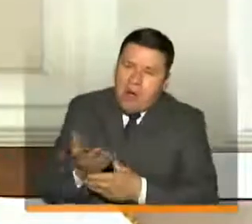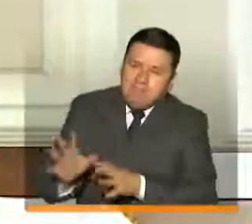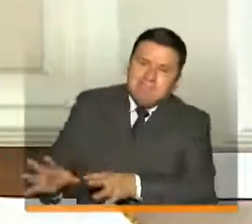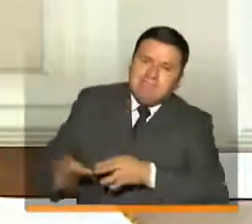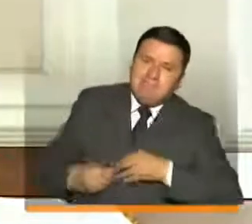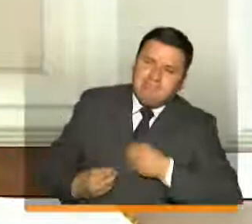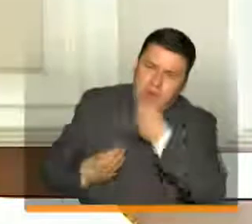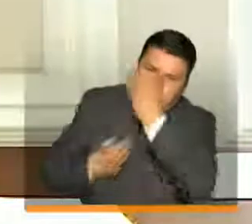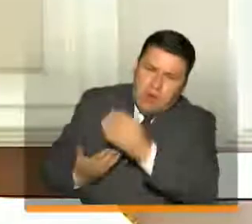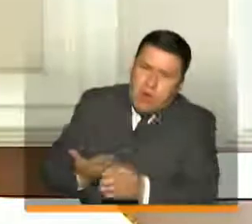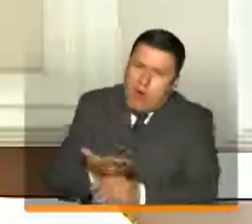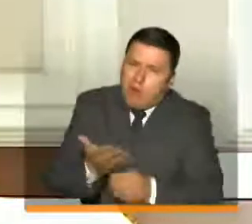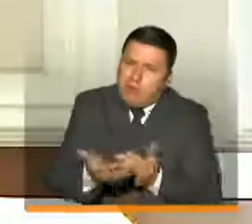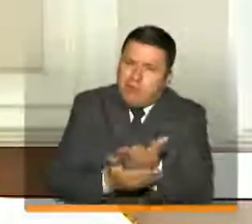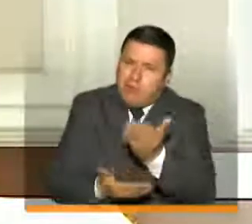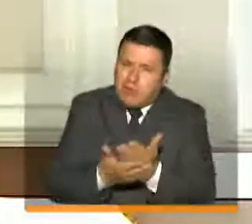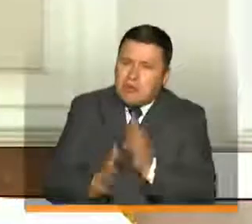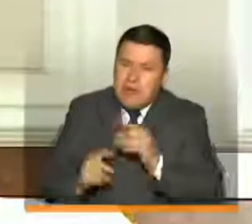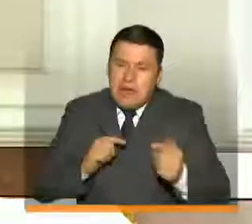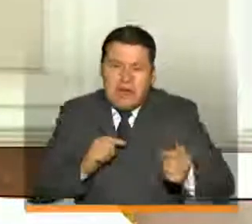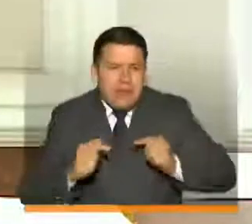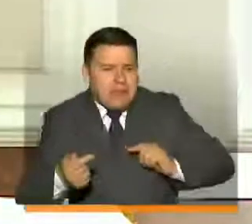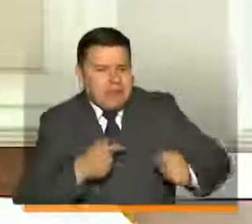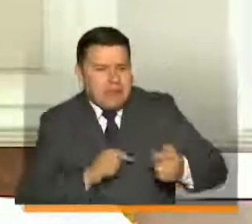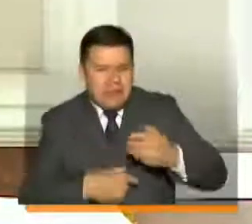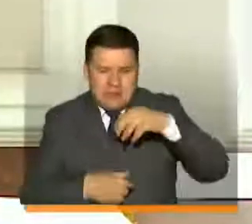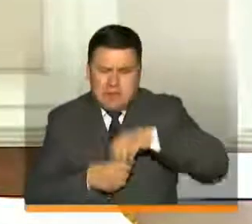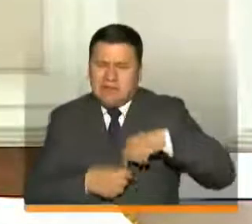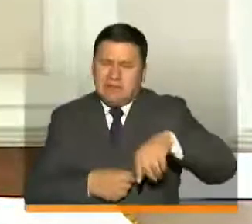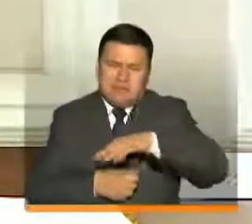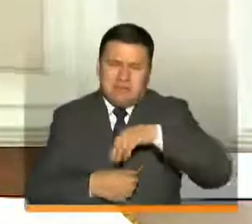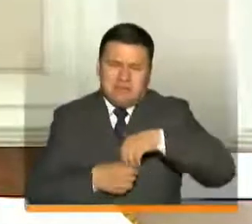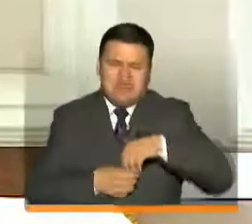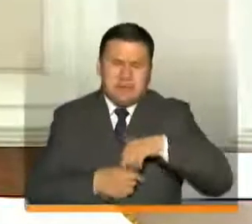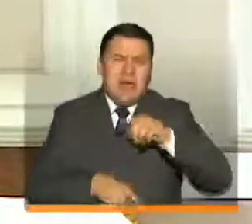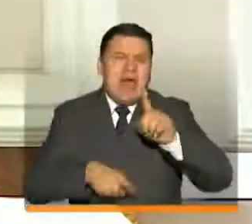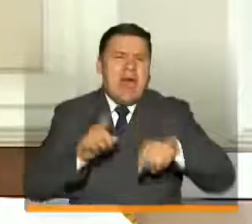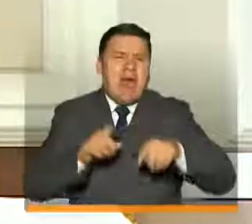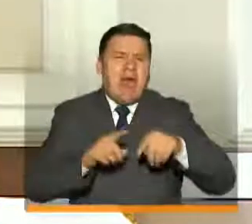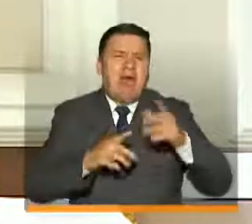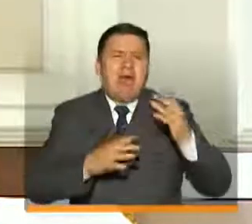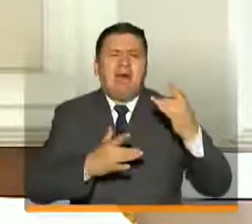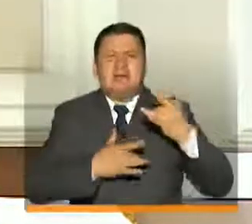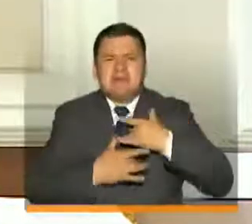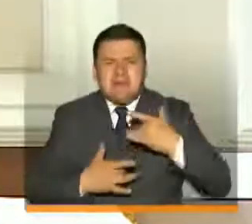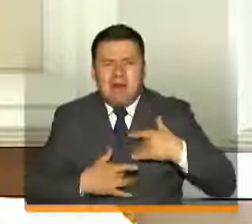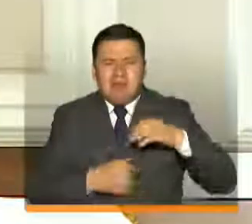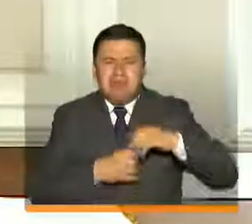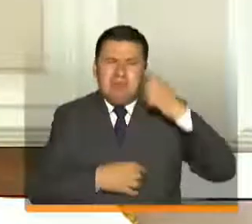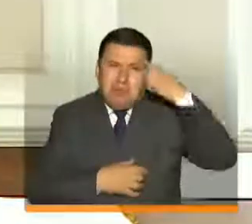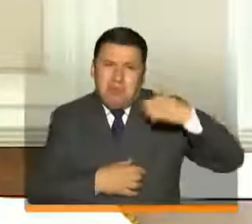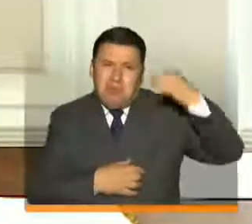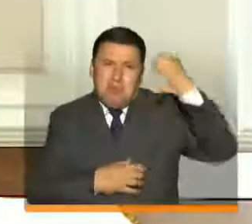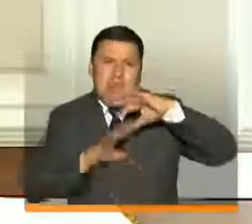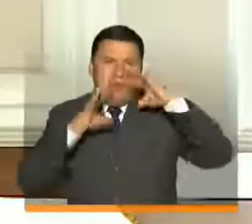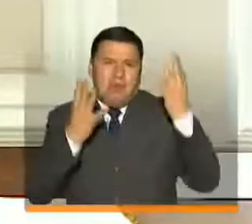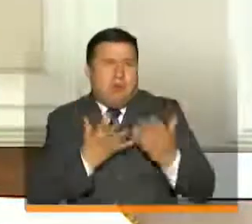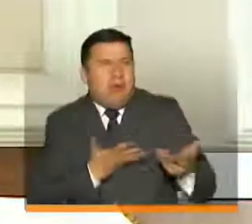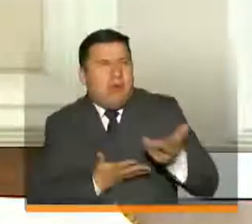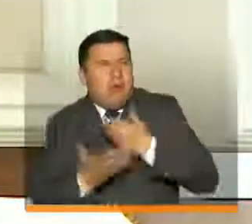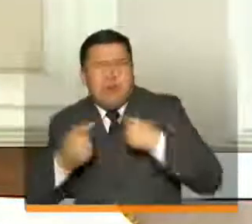que han sido discutidas al interior de varias organizaciones especializadas a nivel